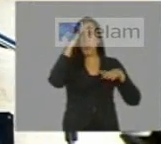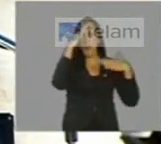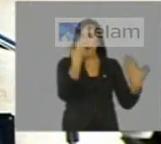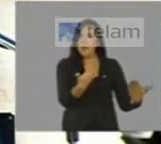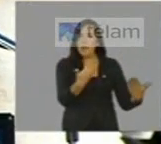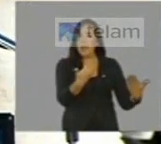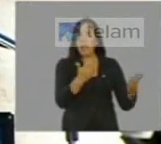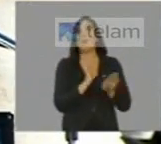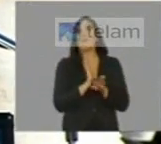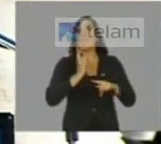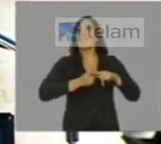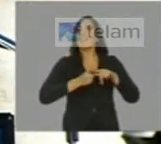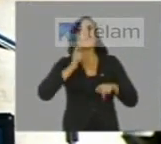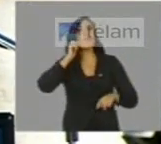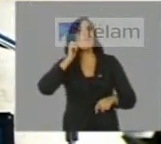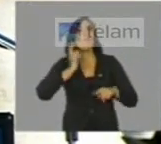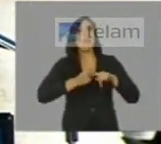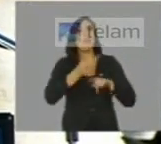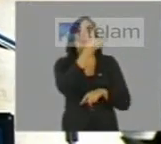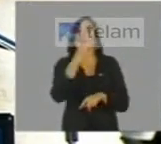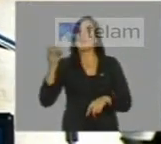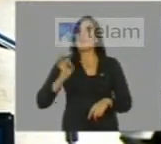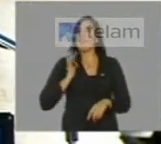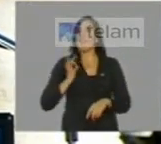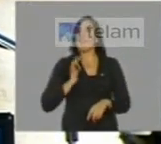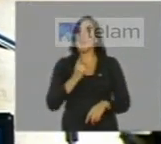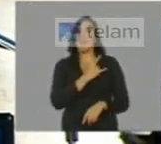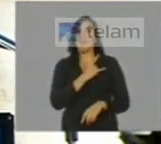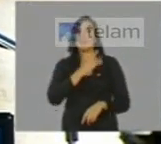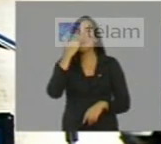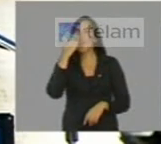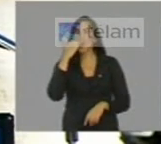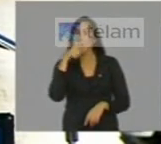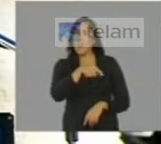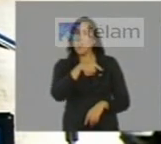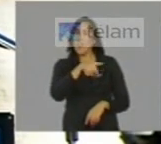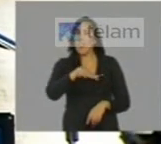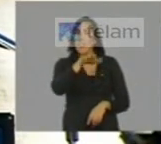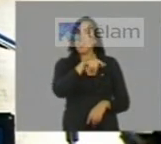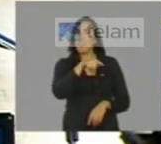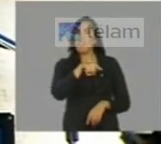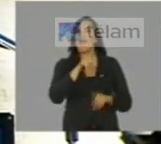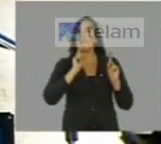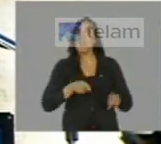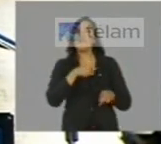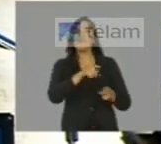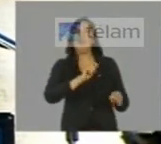el cumpleaños de los 400 años de la Universidad Nacional de Córdoba, donde se forjó la reforma